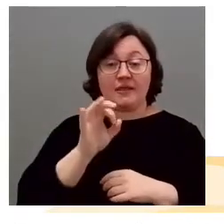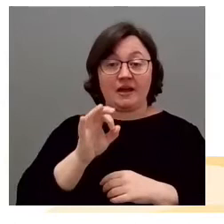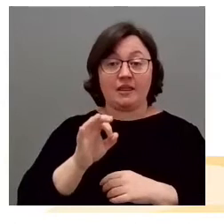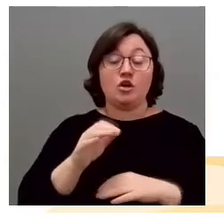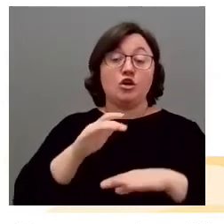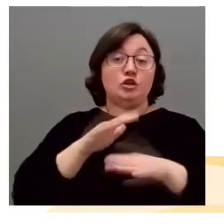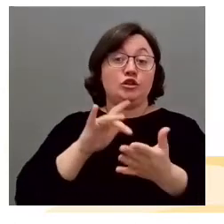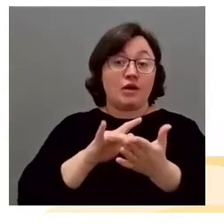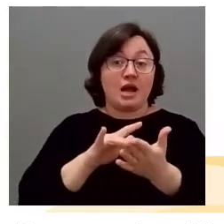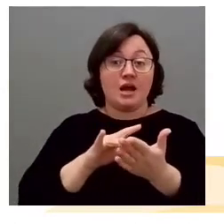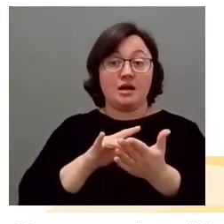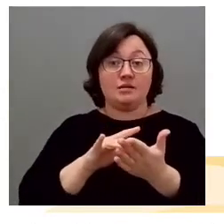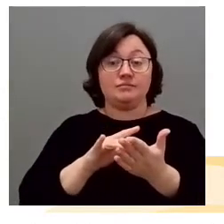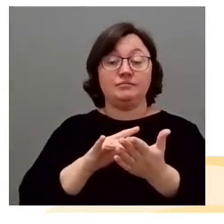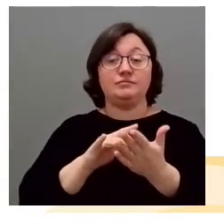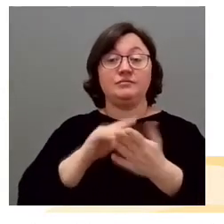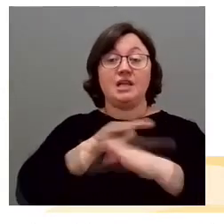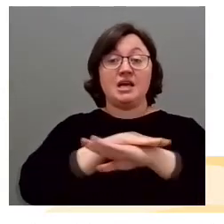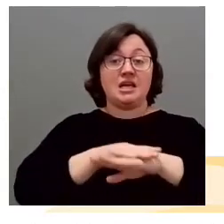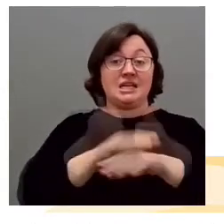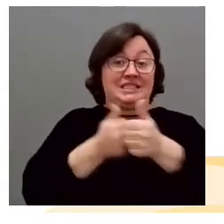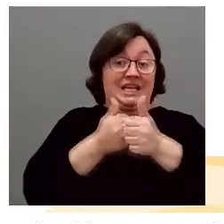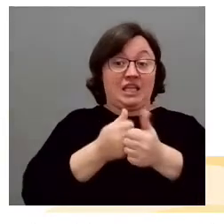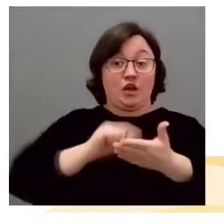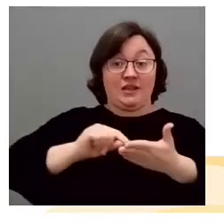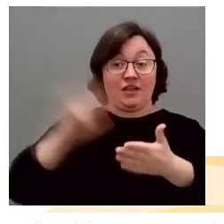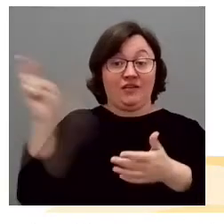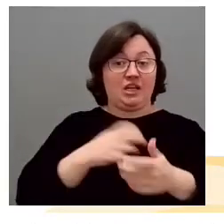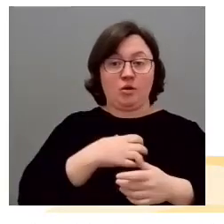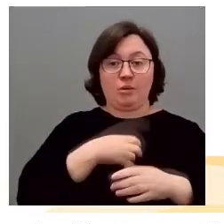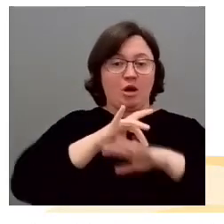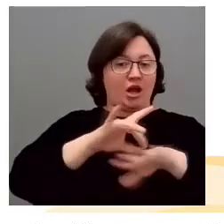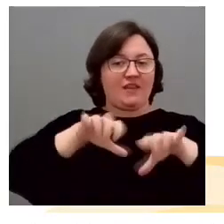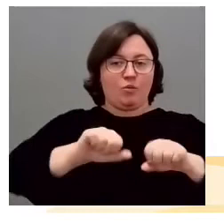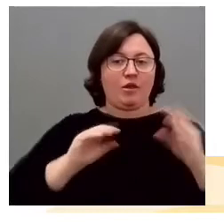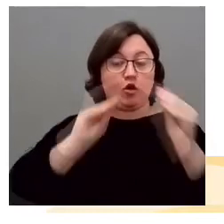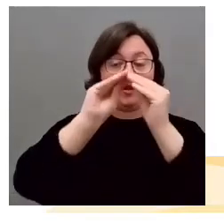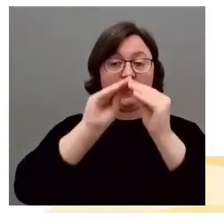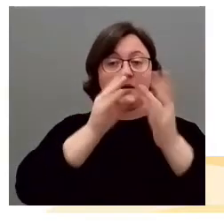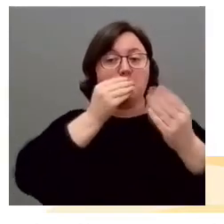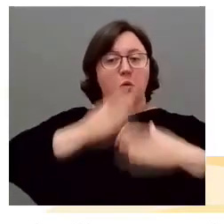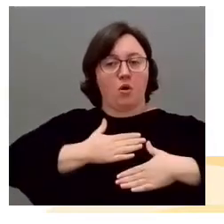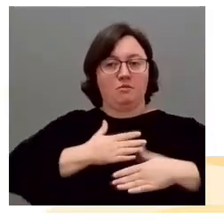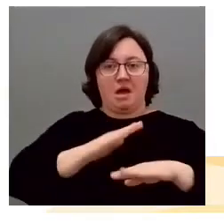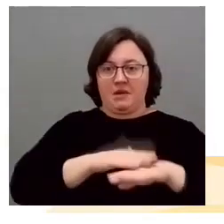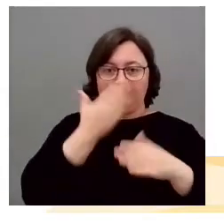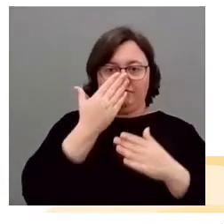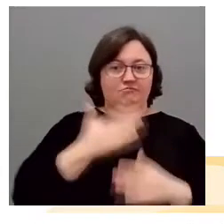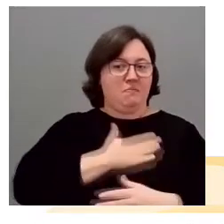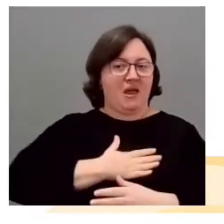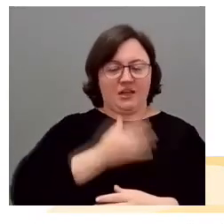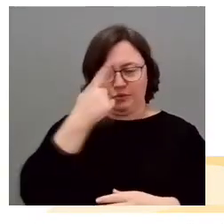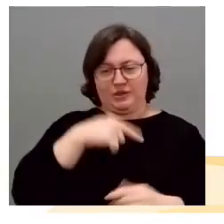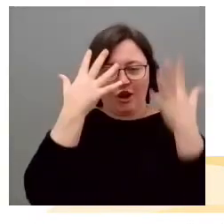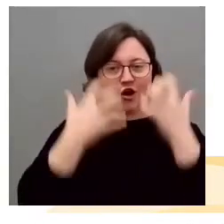excusar la ausencia de mi secretario de Estado, que no ha podido por cuestiones de agenda y lo ha delegado para mí, que para mí es un auténtico placer, ya lo sabes,